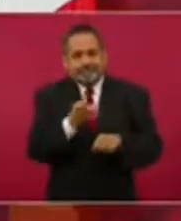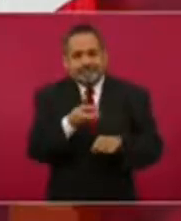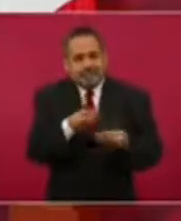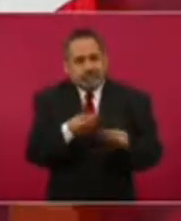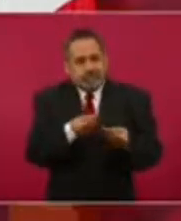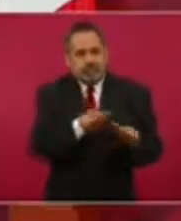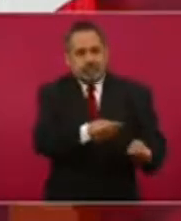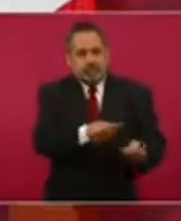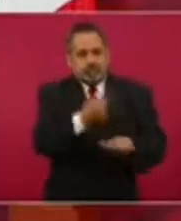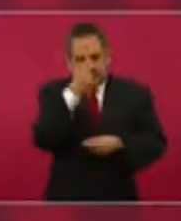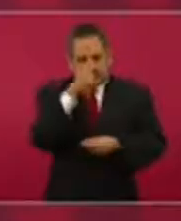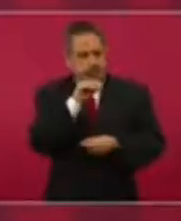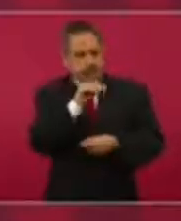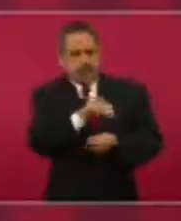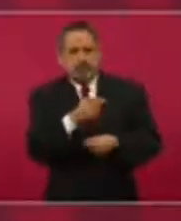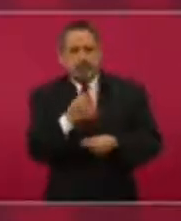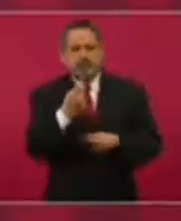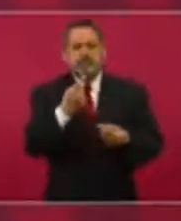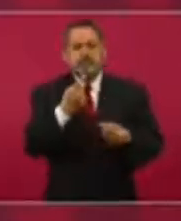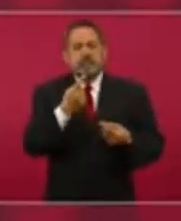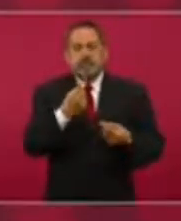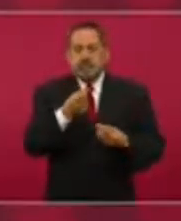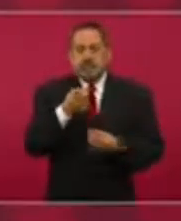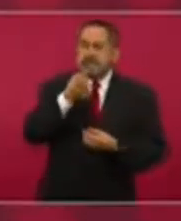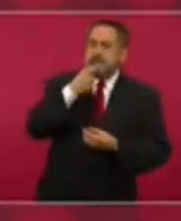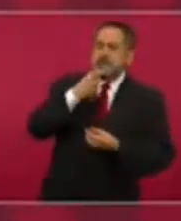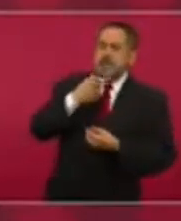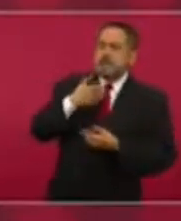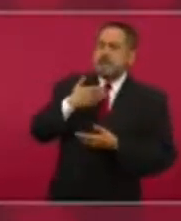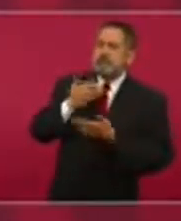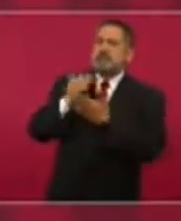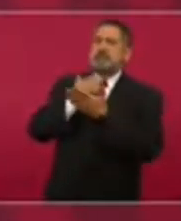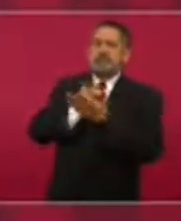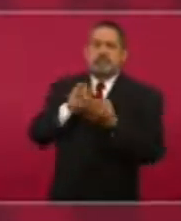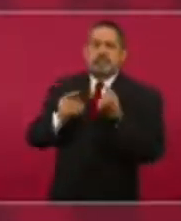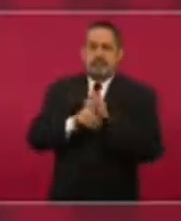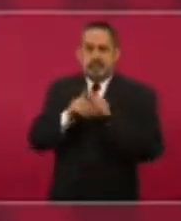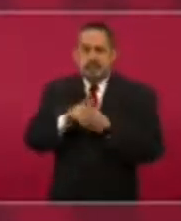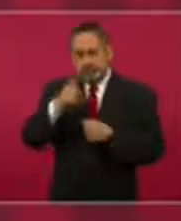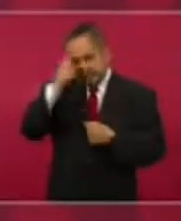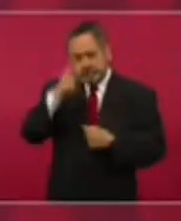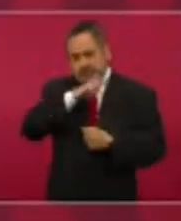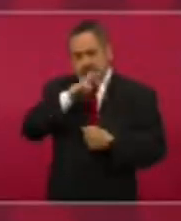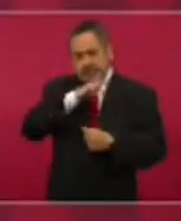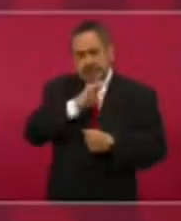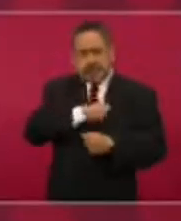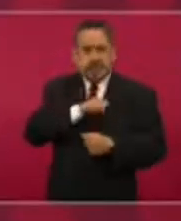suministre para que no tengan problema, salgan rápido.